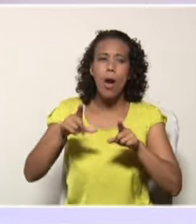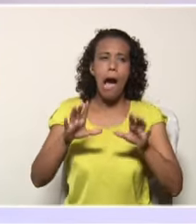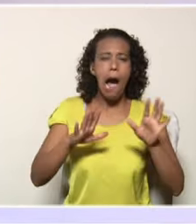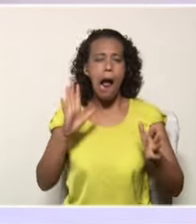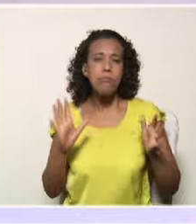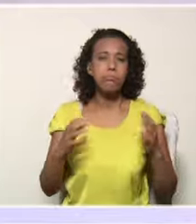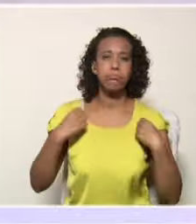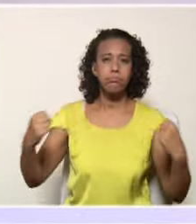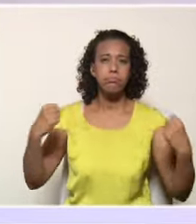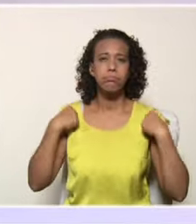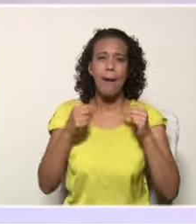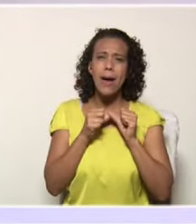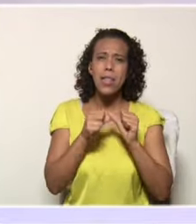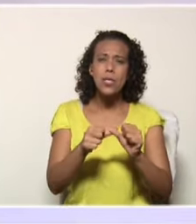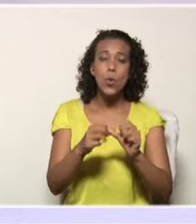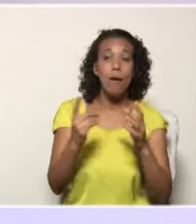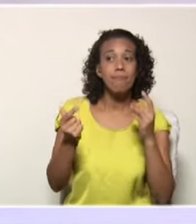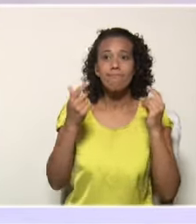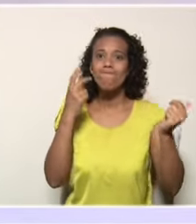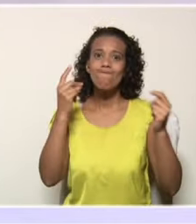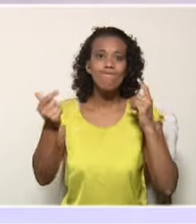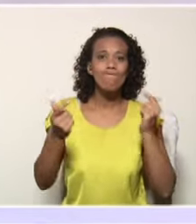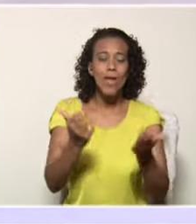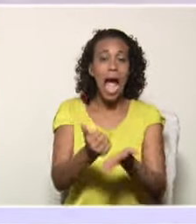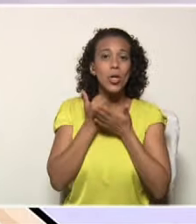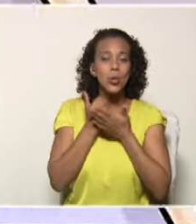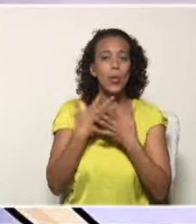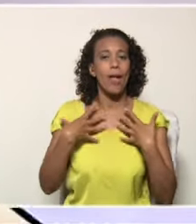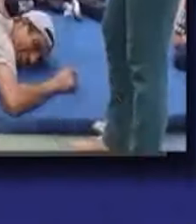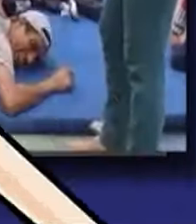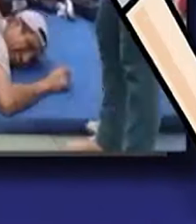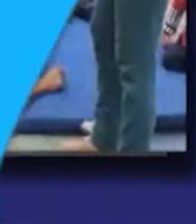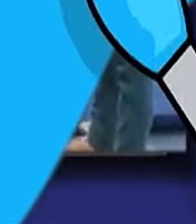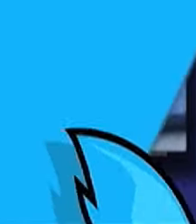acondicionamiento físico y manteniéndonos activos con los beneficios que corresponden.